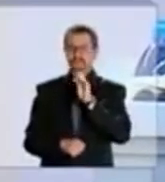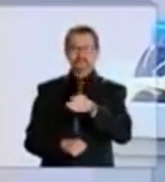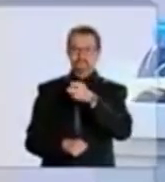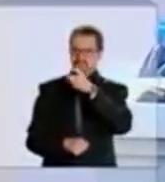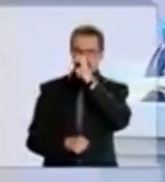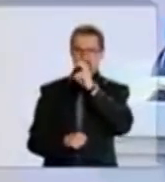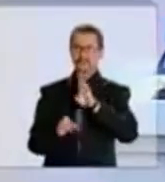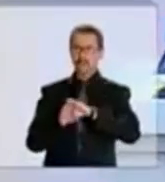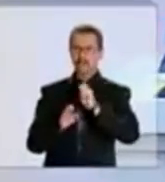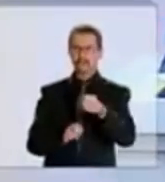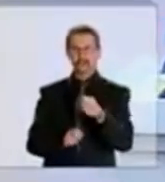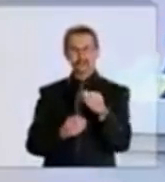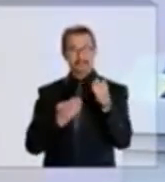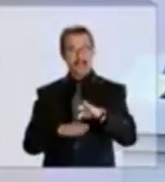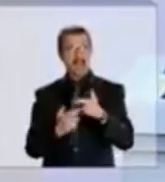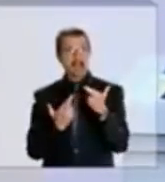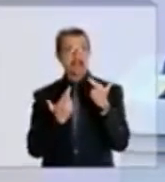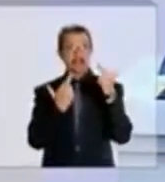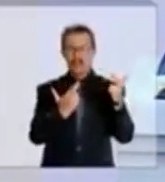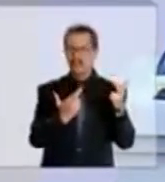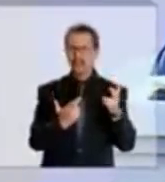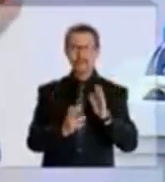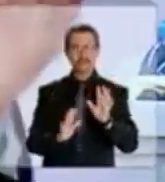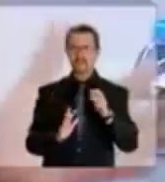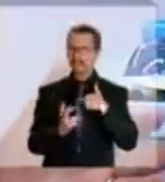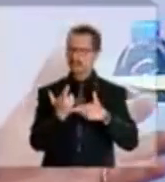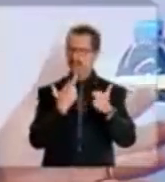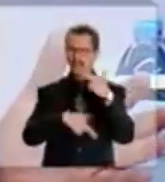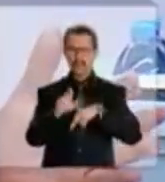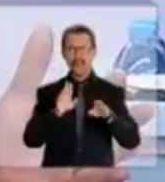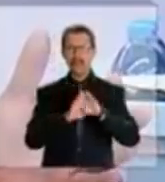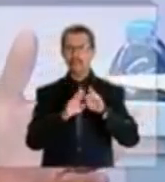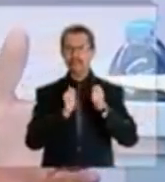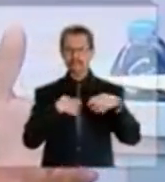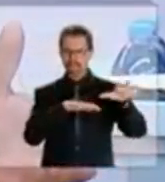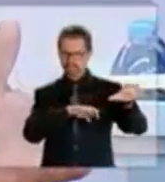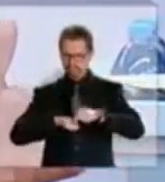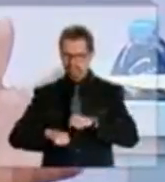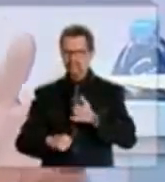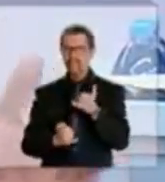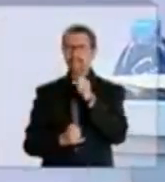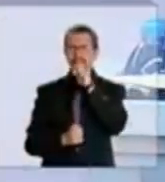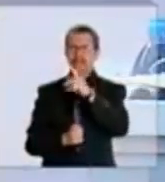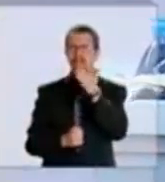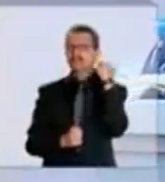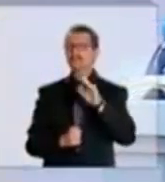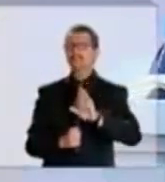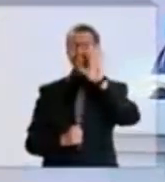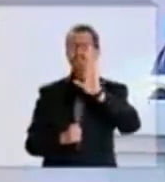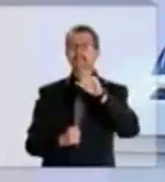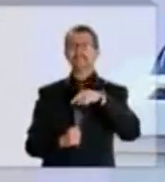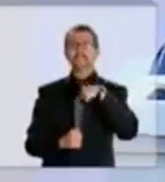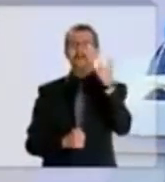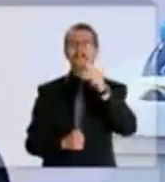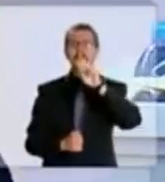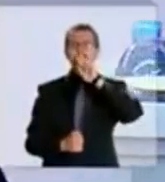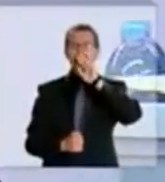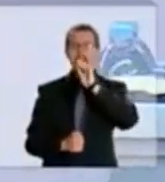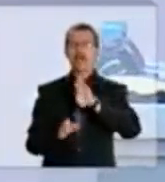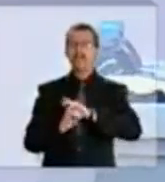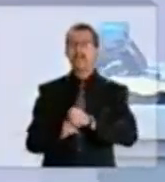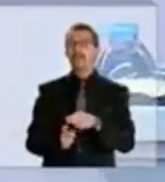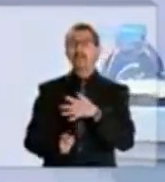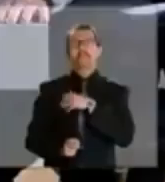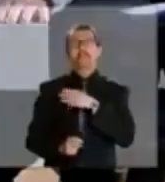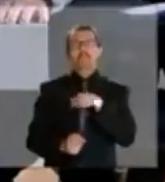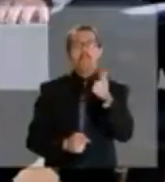y no entregarnos lo dije al principio tenemos que despertarnos ya de los americanos y poder hablar de igual igual usted estaría